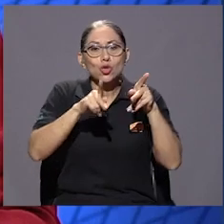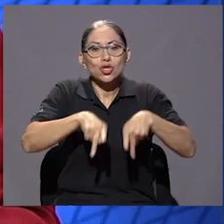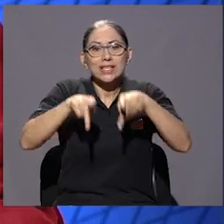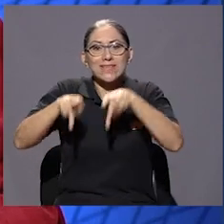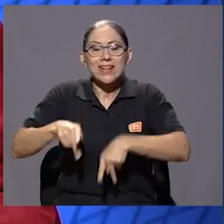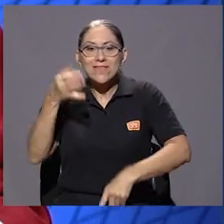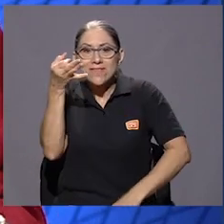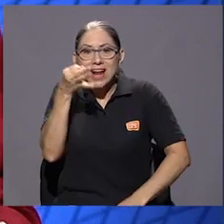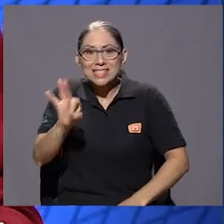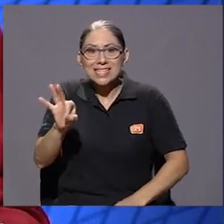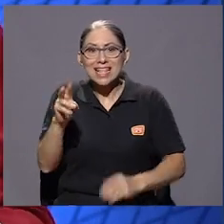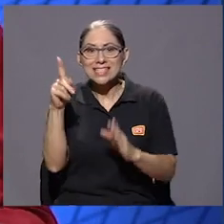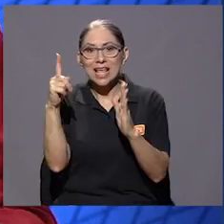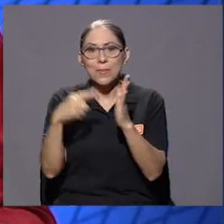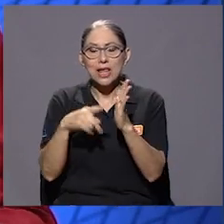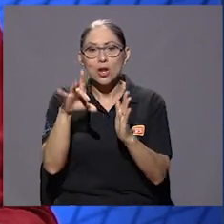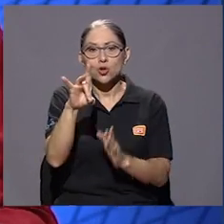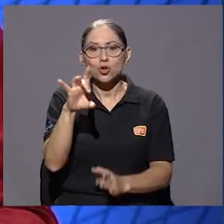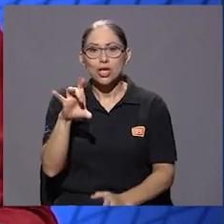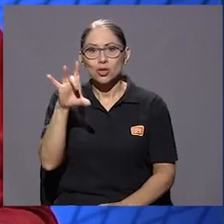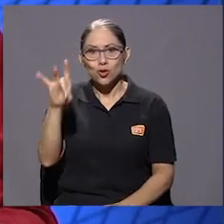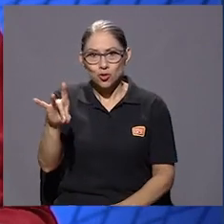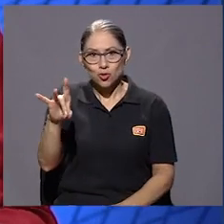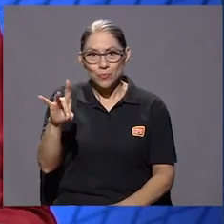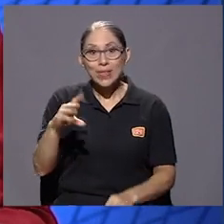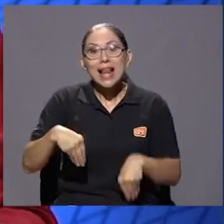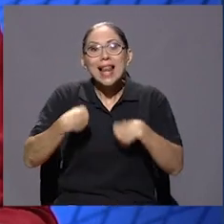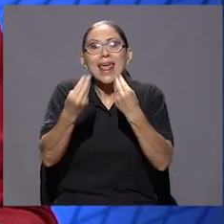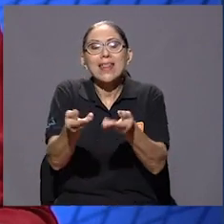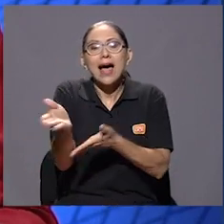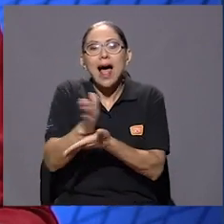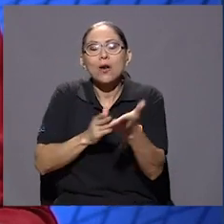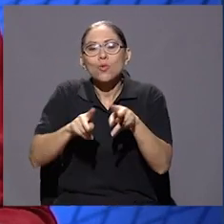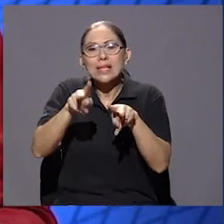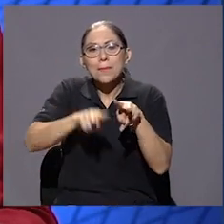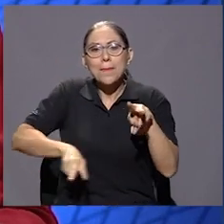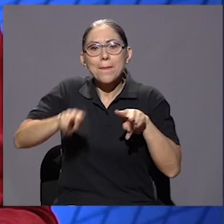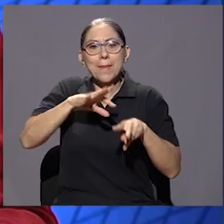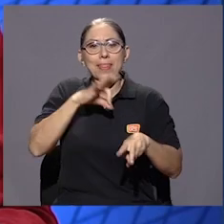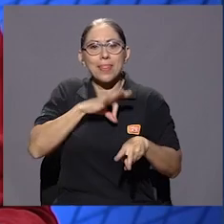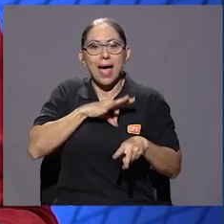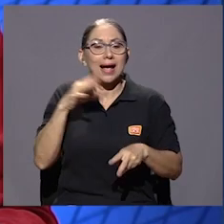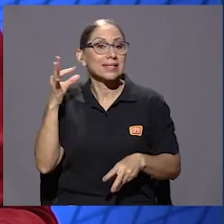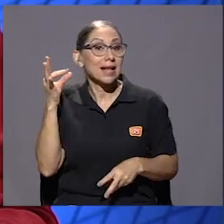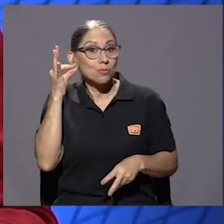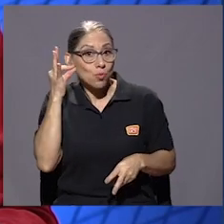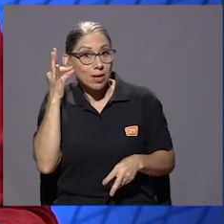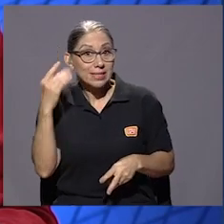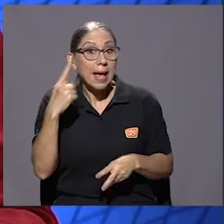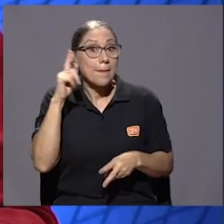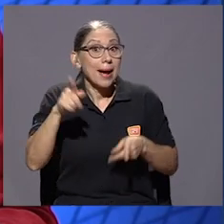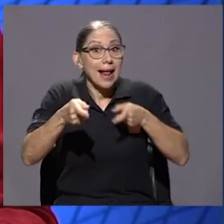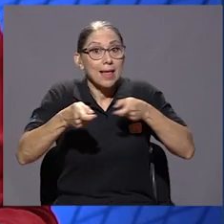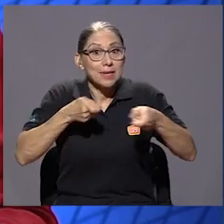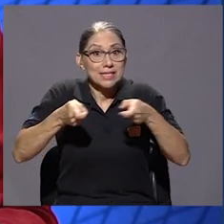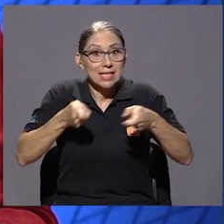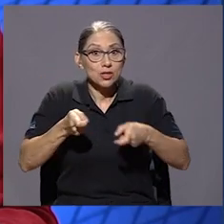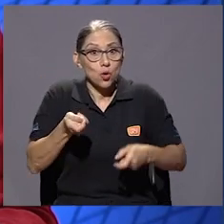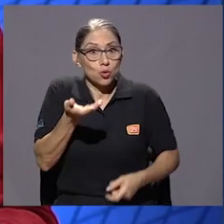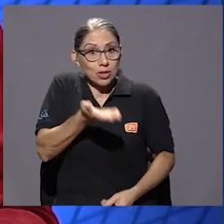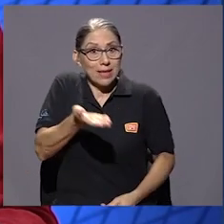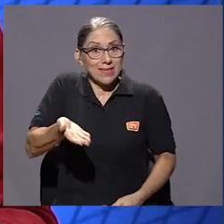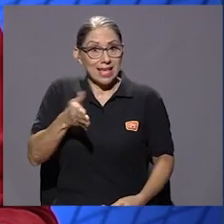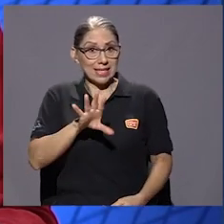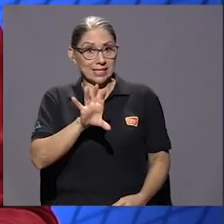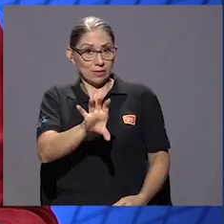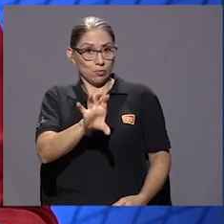da ciertas ventajas a las mujeres, algunas ventajas, por lo menos en la administración de sus bienes, al momento de divorciarse. Pero